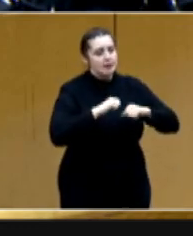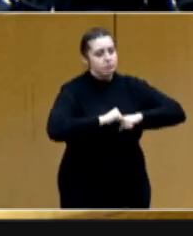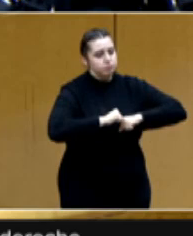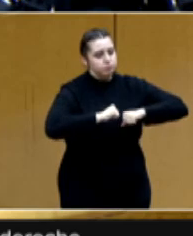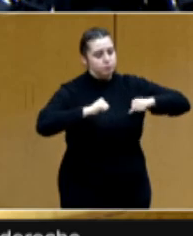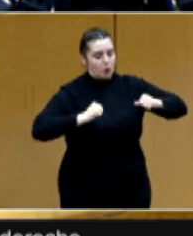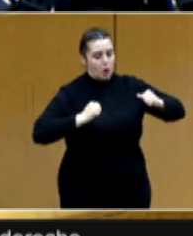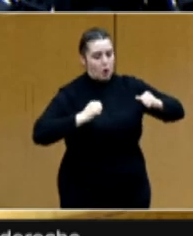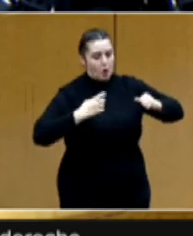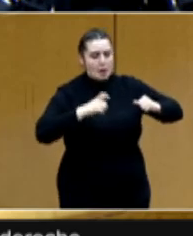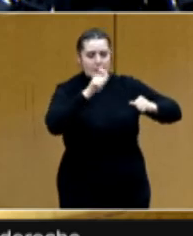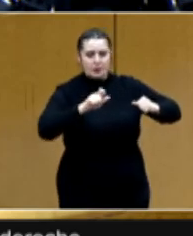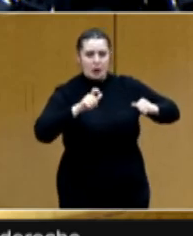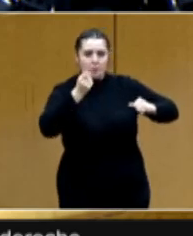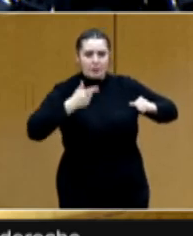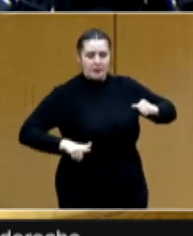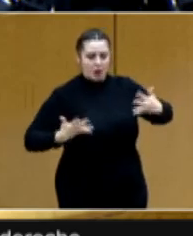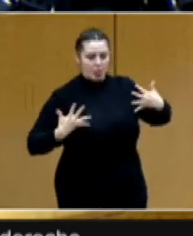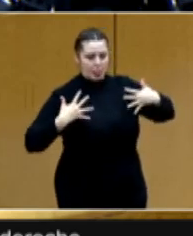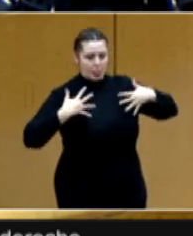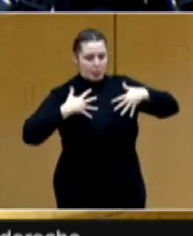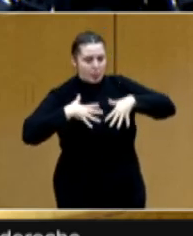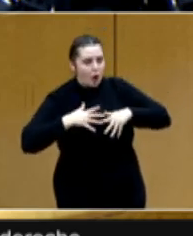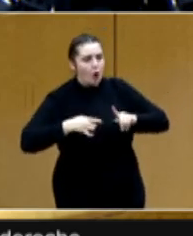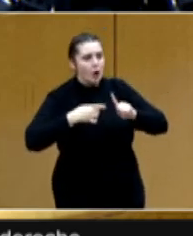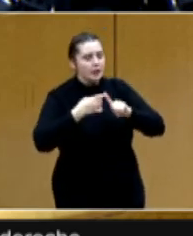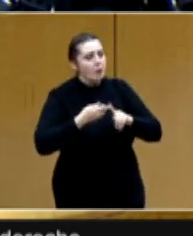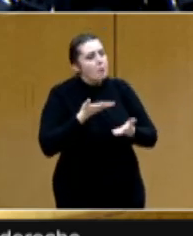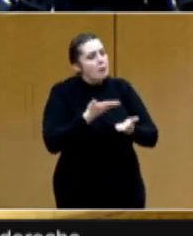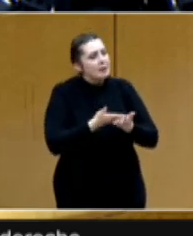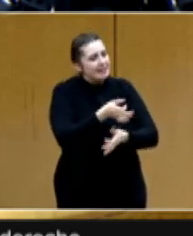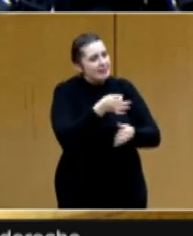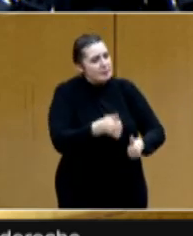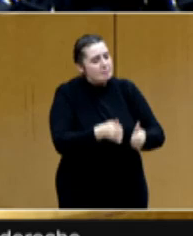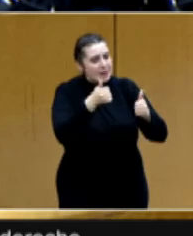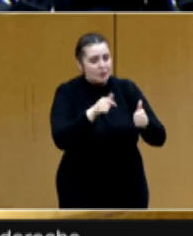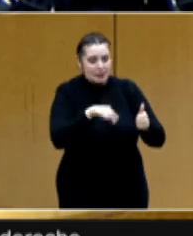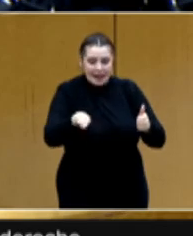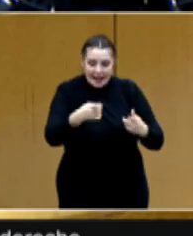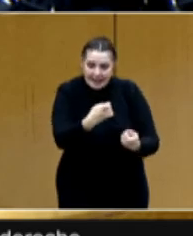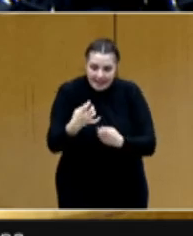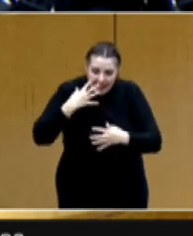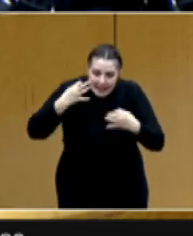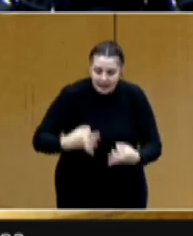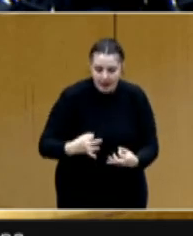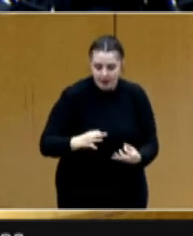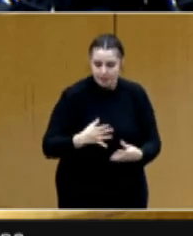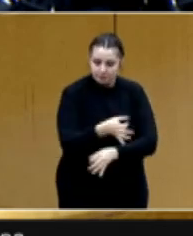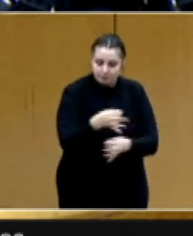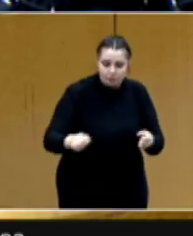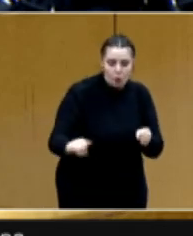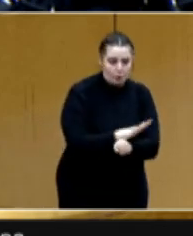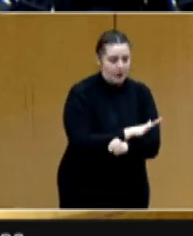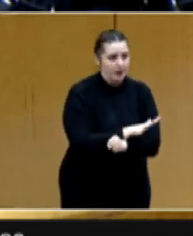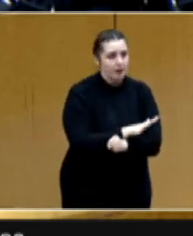realizar una una propuesta más ajustada a las necesidades reales que están debutando y creemos que más que